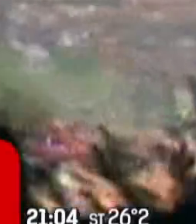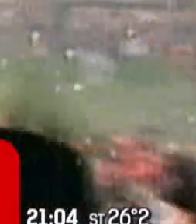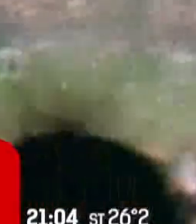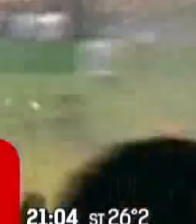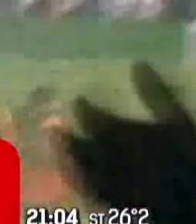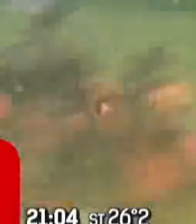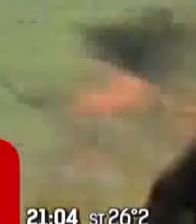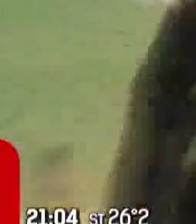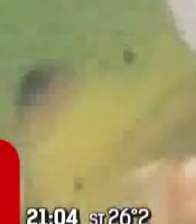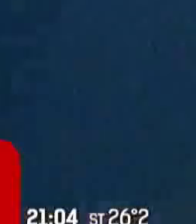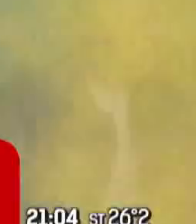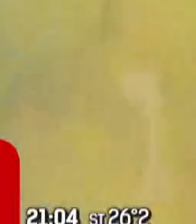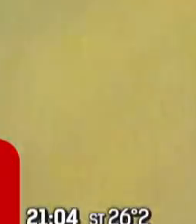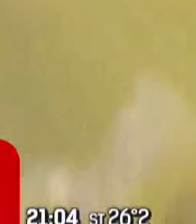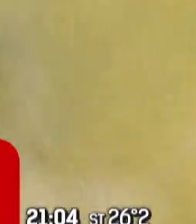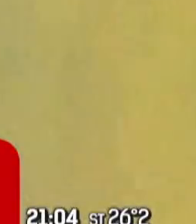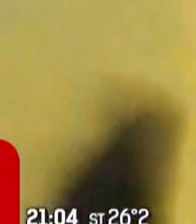¡Ruta Argentina!